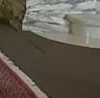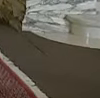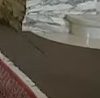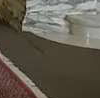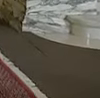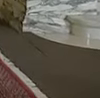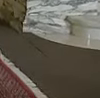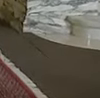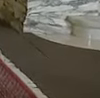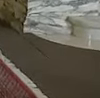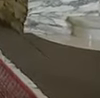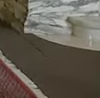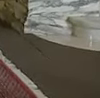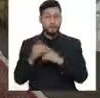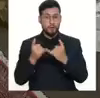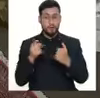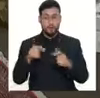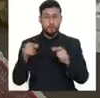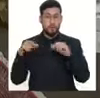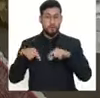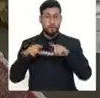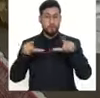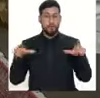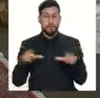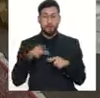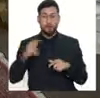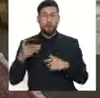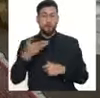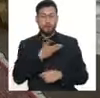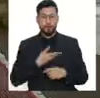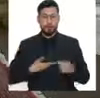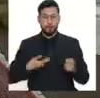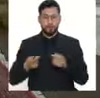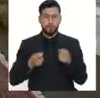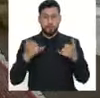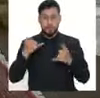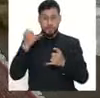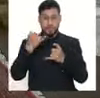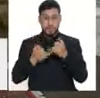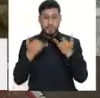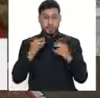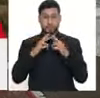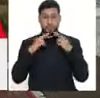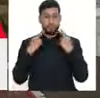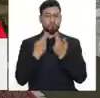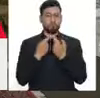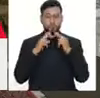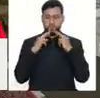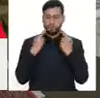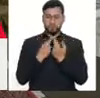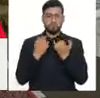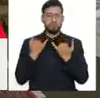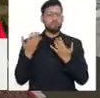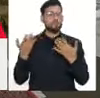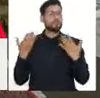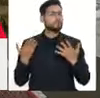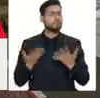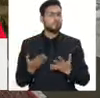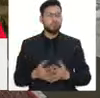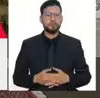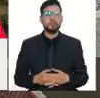buenas tardes. Retornamos a Palacio de Gobierno luego de terminado la sesión plenaria que se llevó a